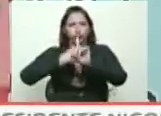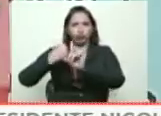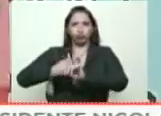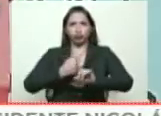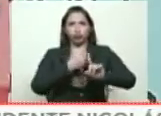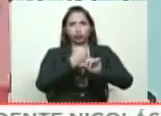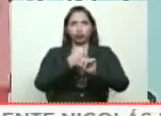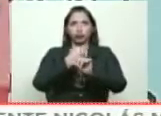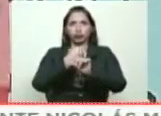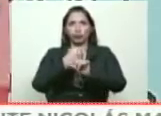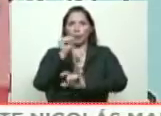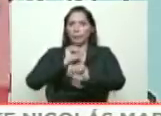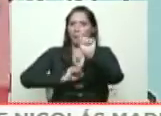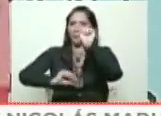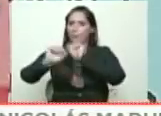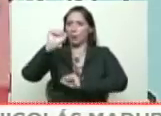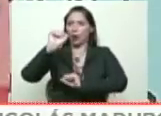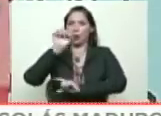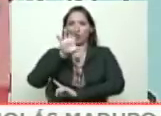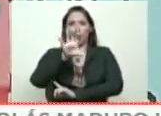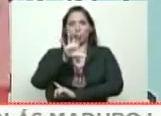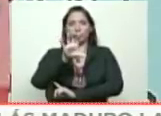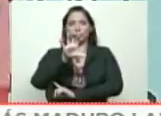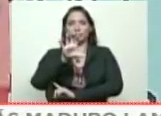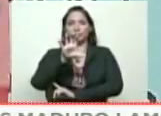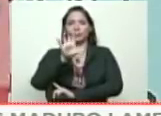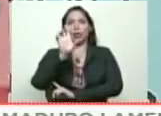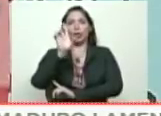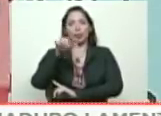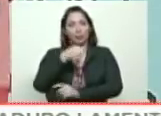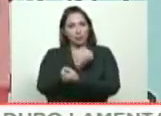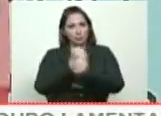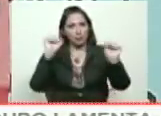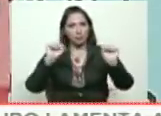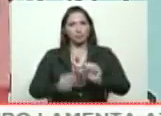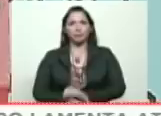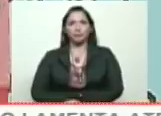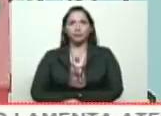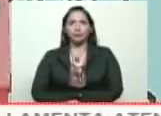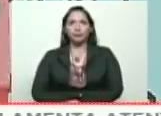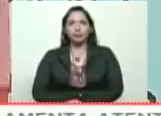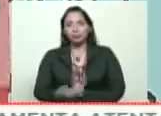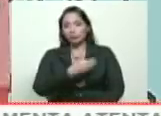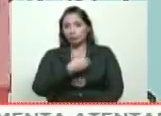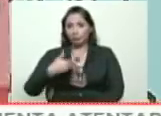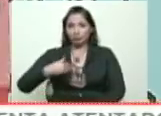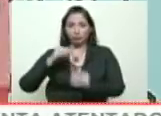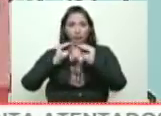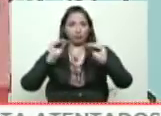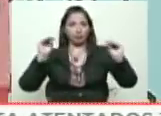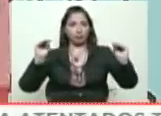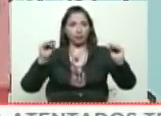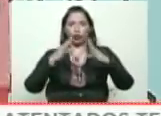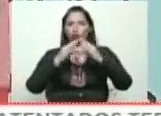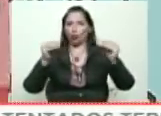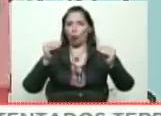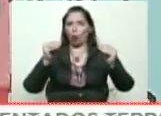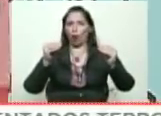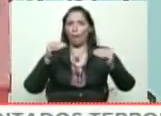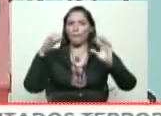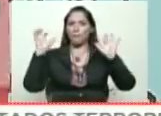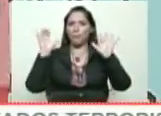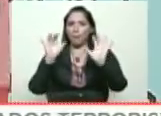un trimestre en defensa de la patria y de la soberanía. Queremos convocar a toda nuestra militancia a dos